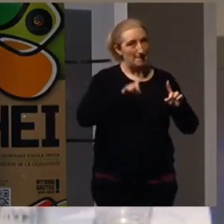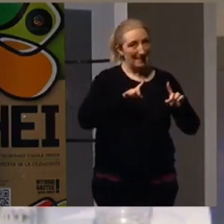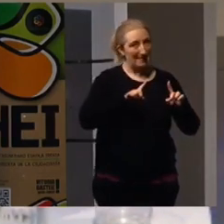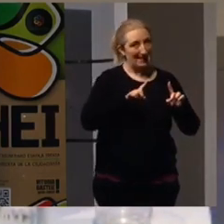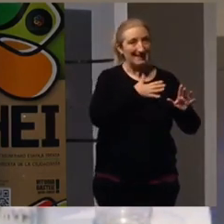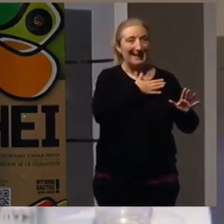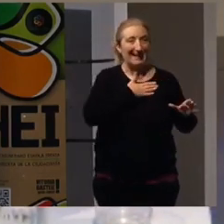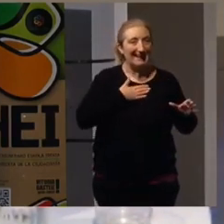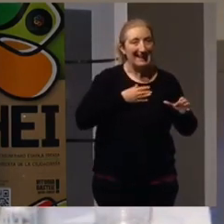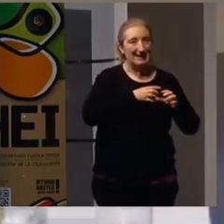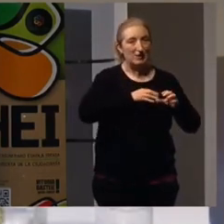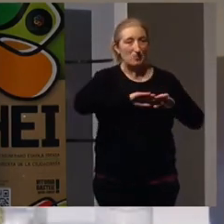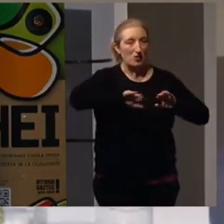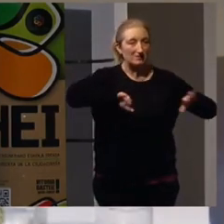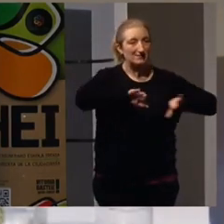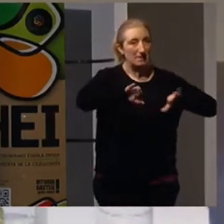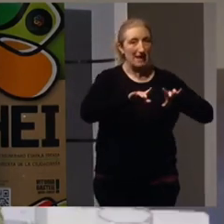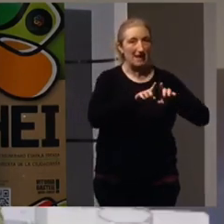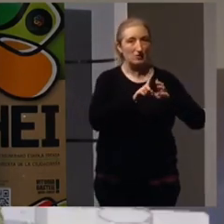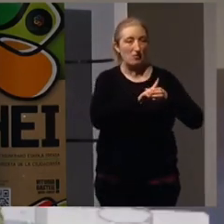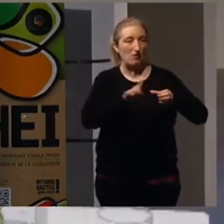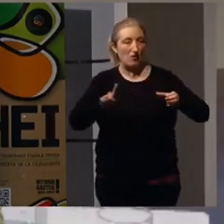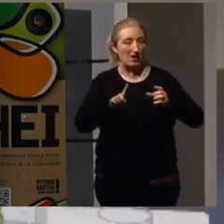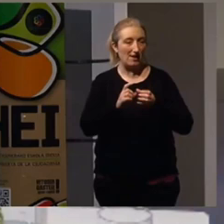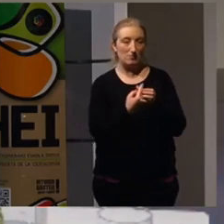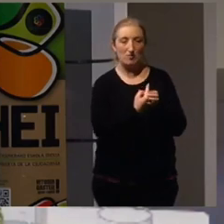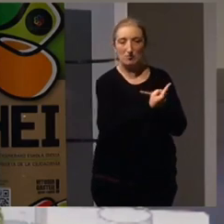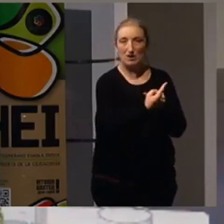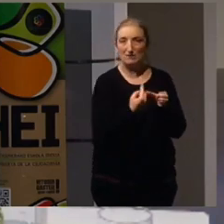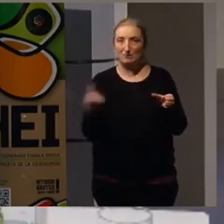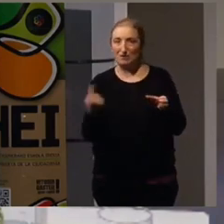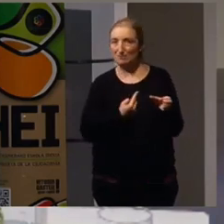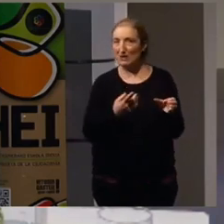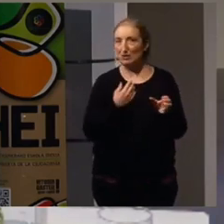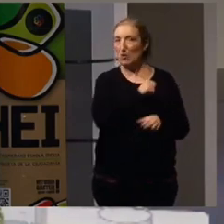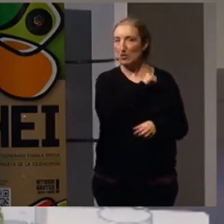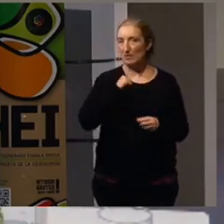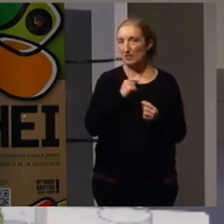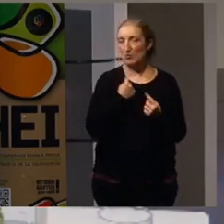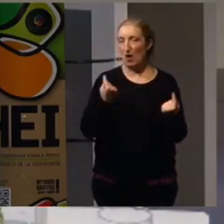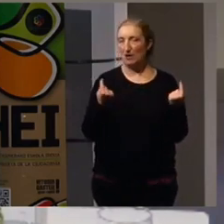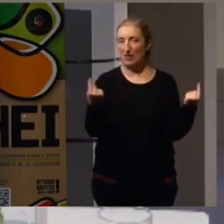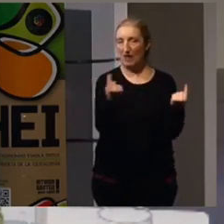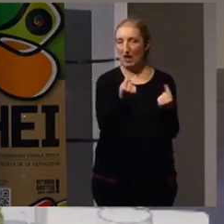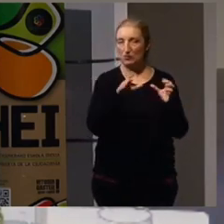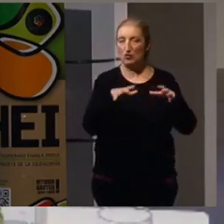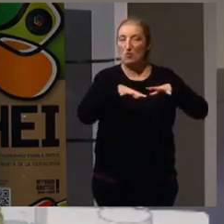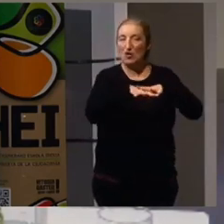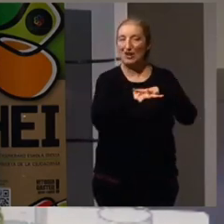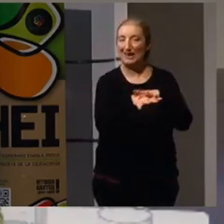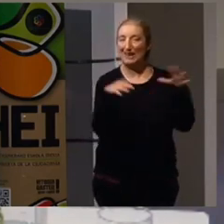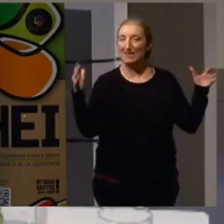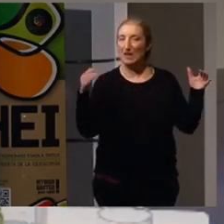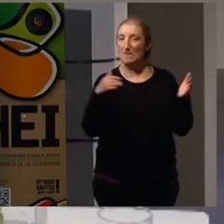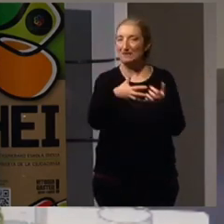veces de esa parcelación, ese individualismo, esa sensación de soledad cada vez más extendida, ¿no? Cuanto menos red tengamos, lo decías